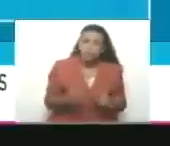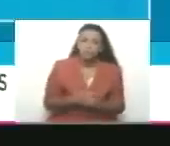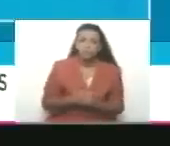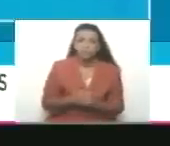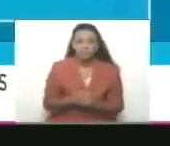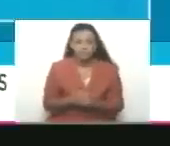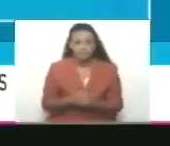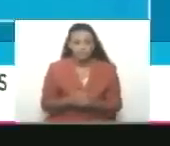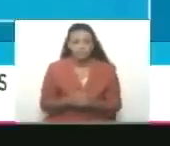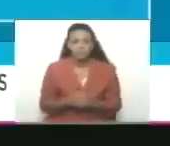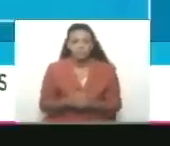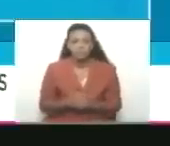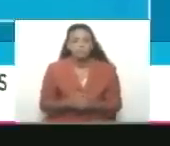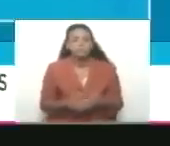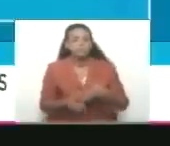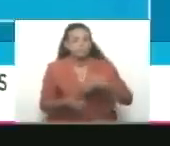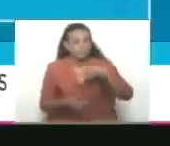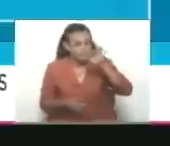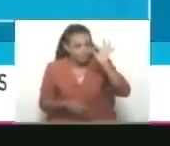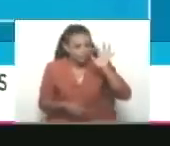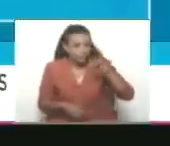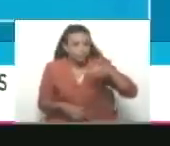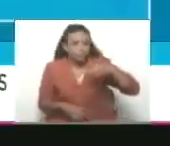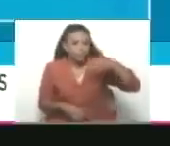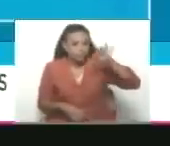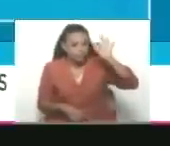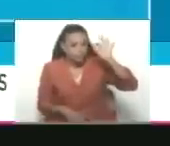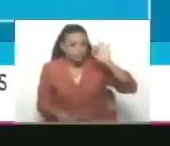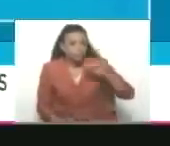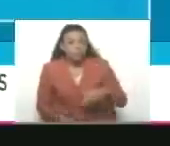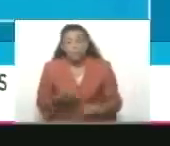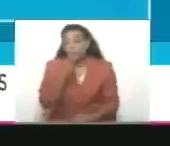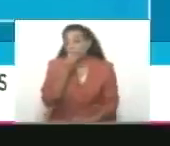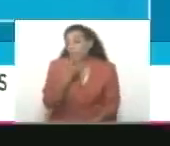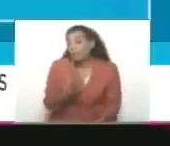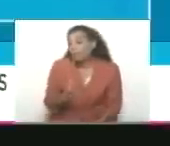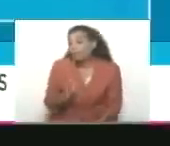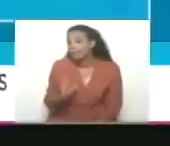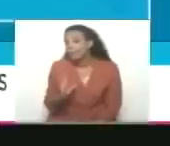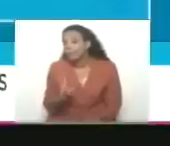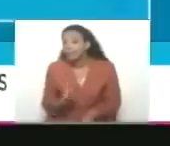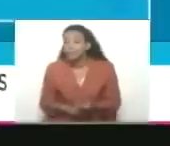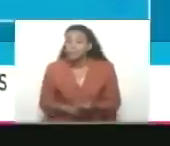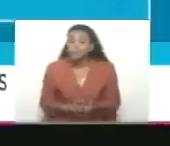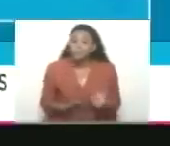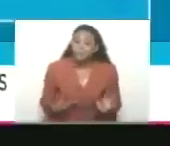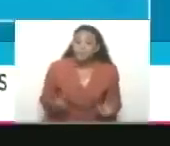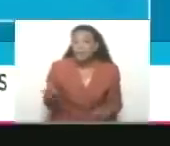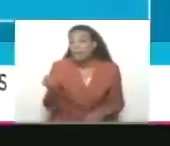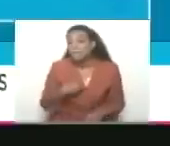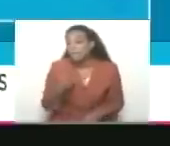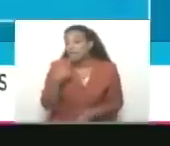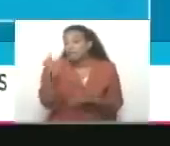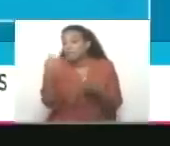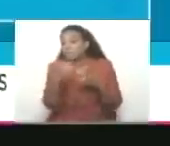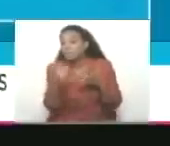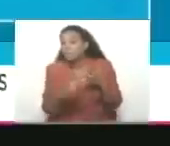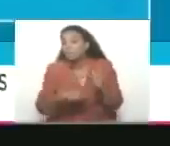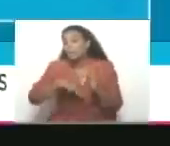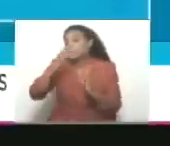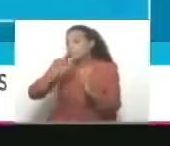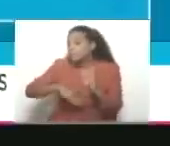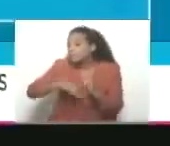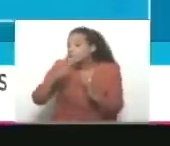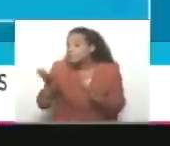aquí correcto y bueno este Qué más le puedo decir o sea de pintar o